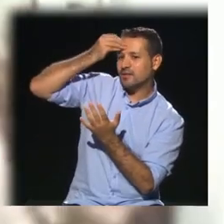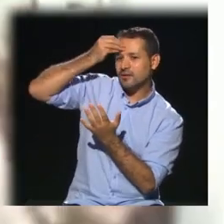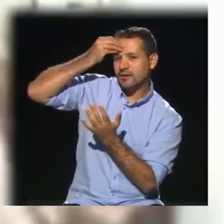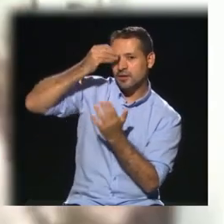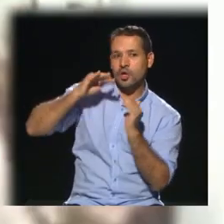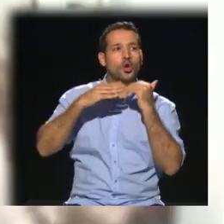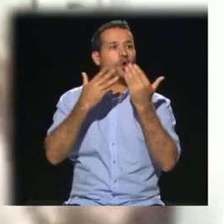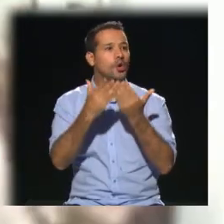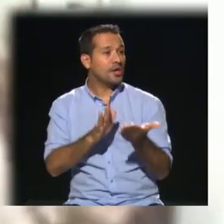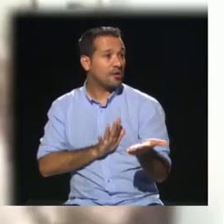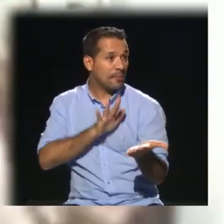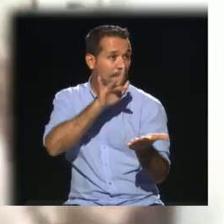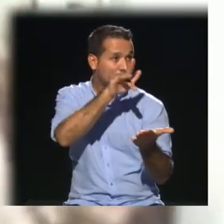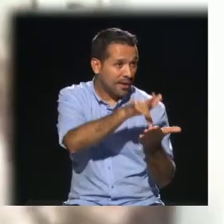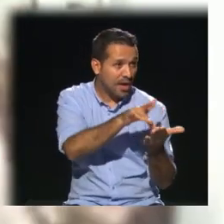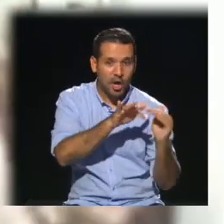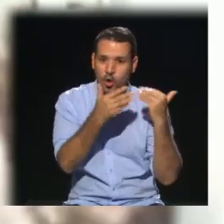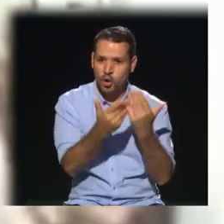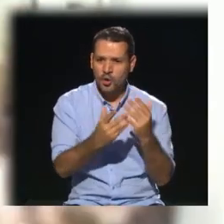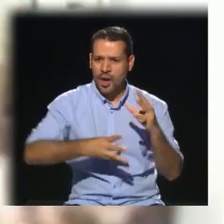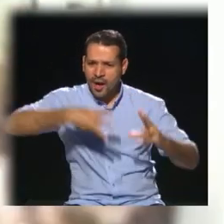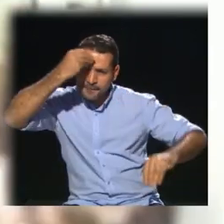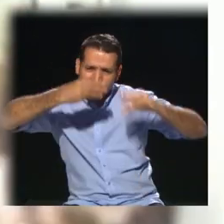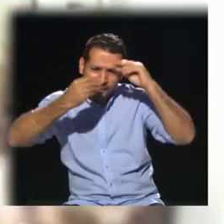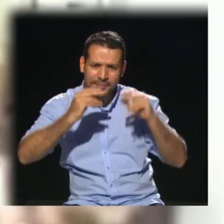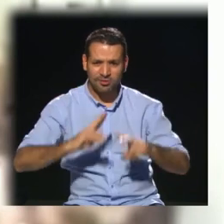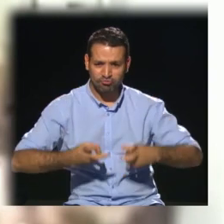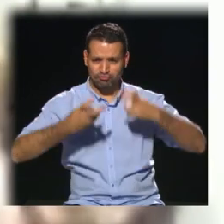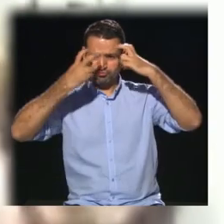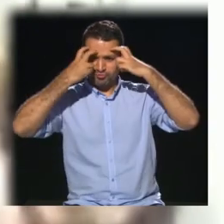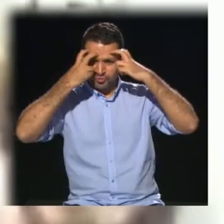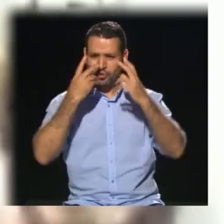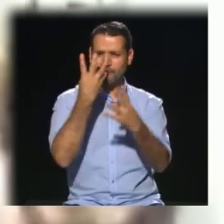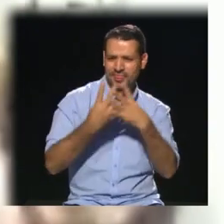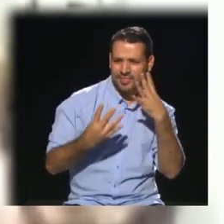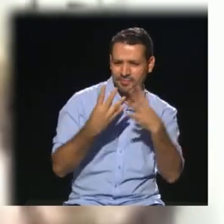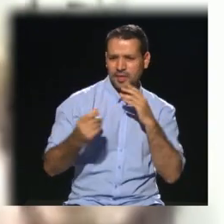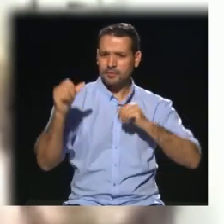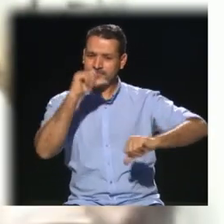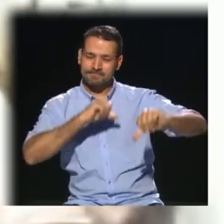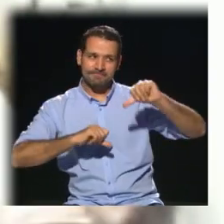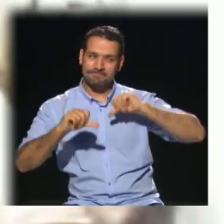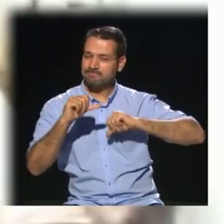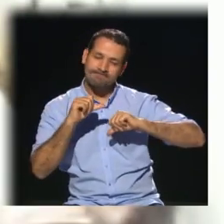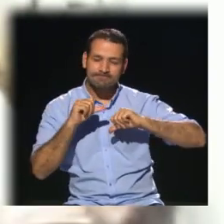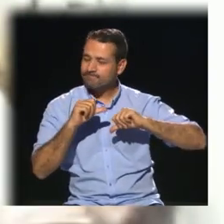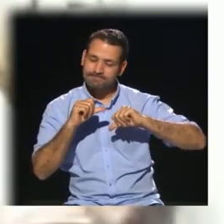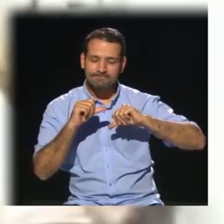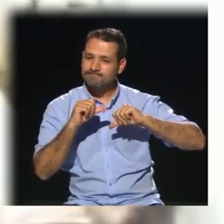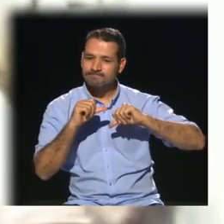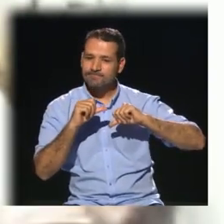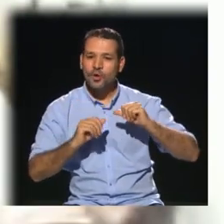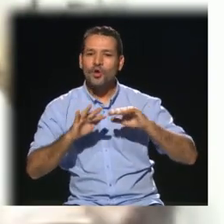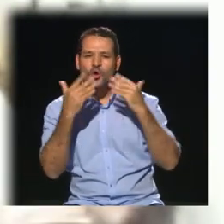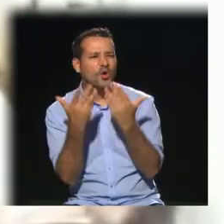tener un mundo de conocimientos matemáticos, químicos y todo eso, nos damos cuenta que a la institución lo que se va a